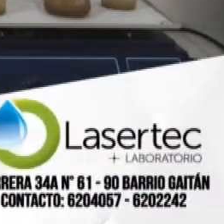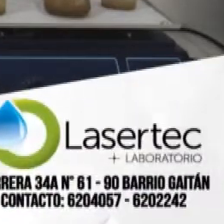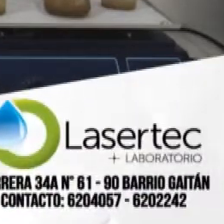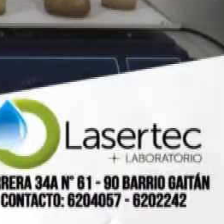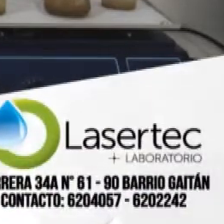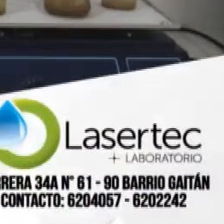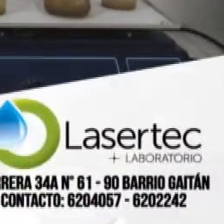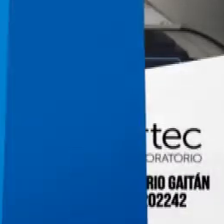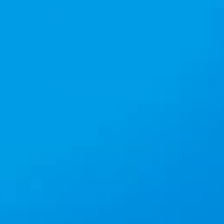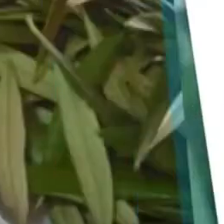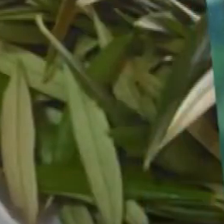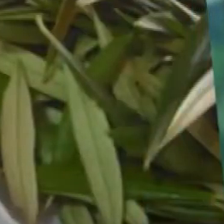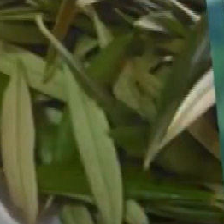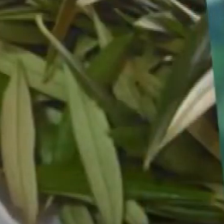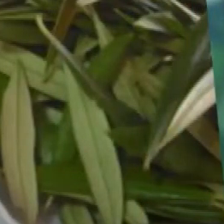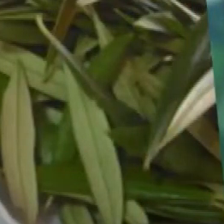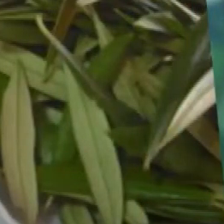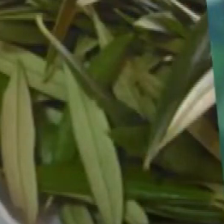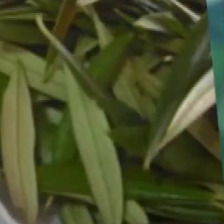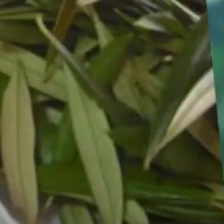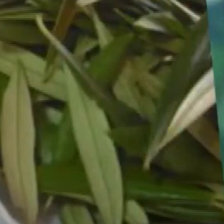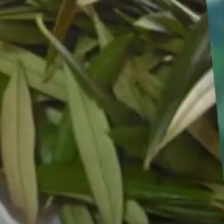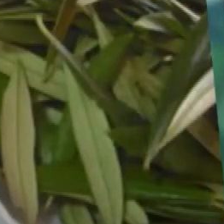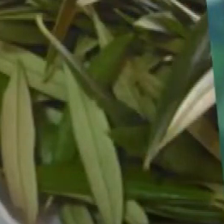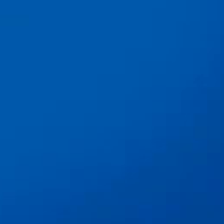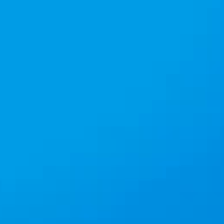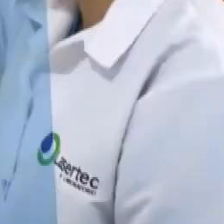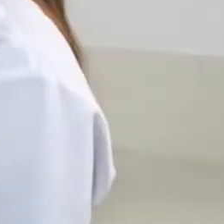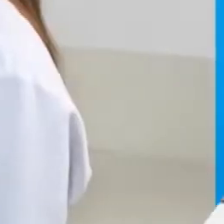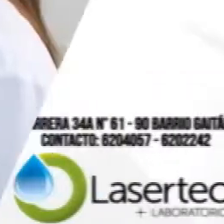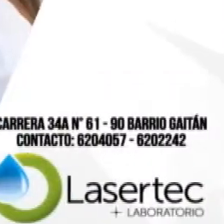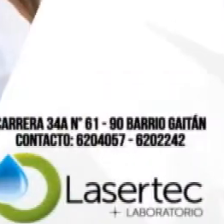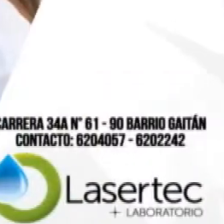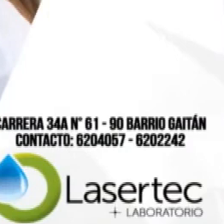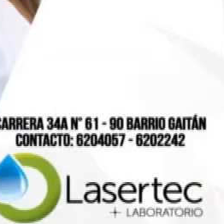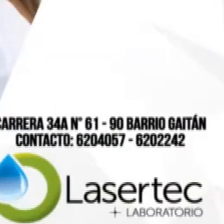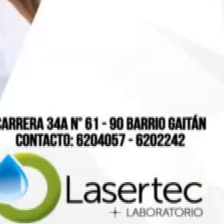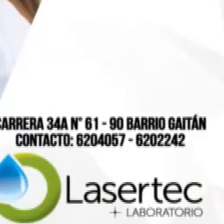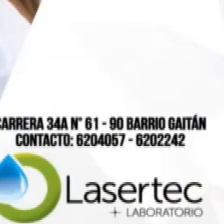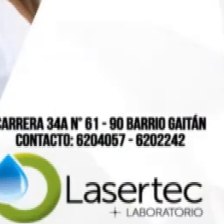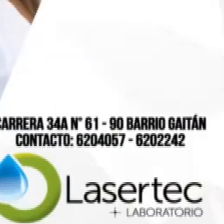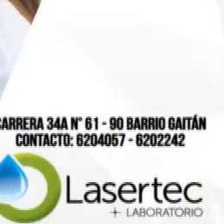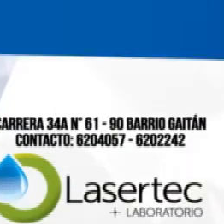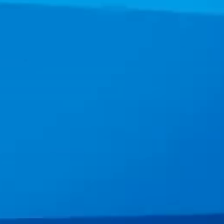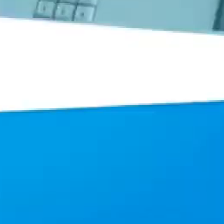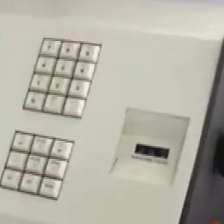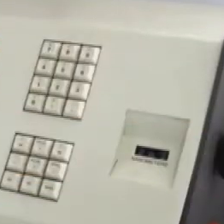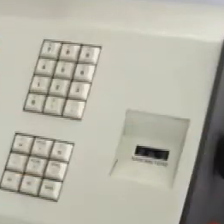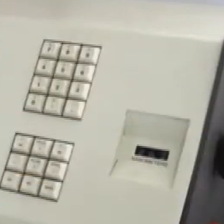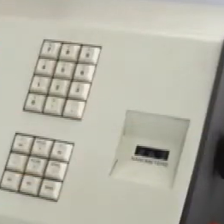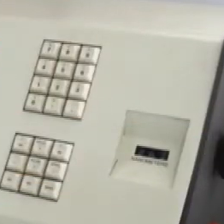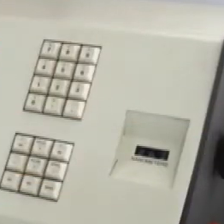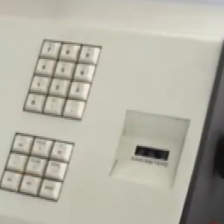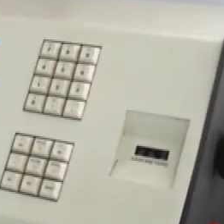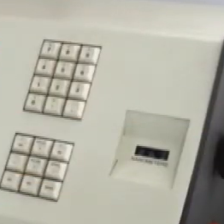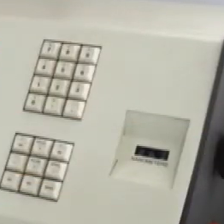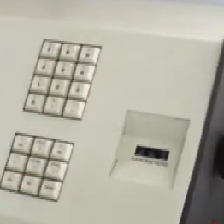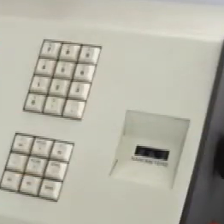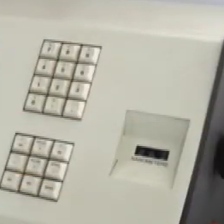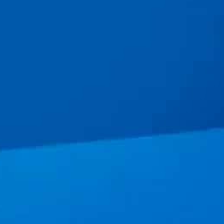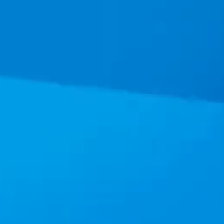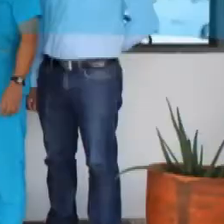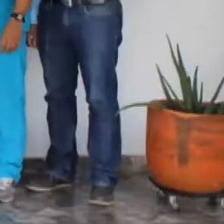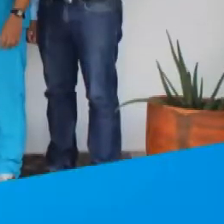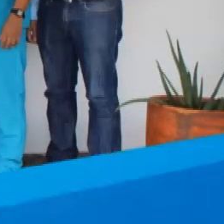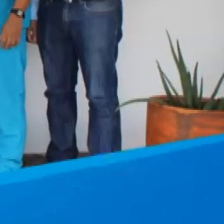laboratorio especializado en análisis de suelos y muestras foliares. No fertilice más a ciegas. Realice un análisis de suelos para saber